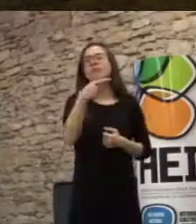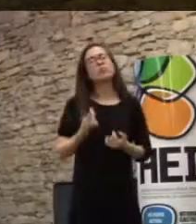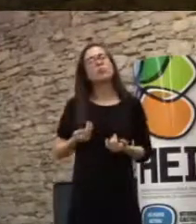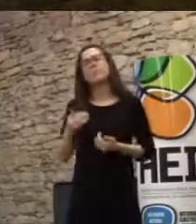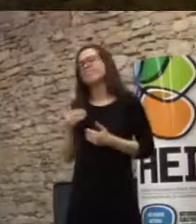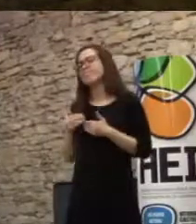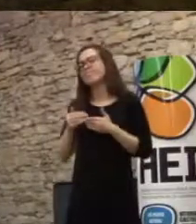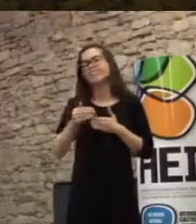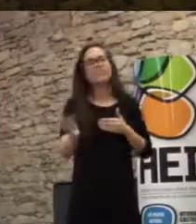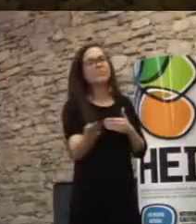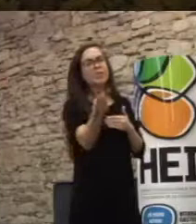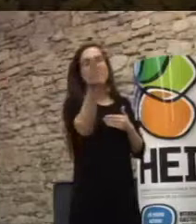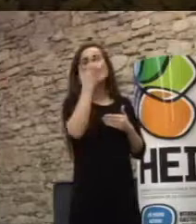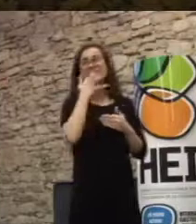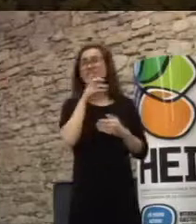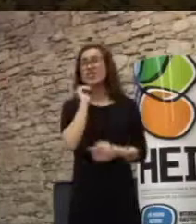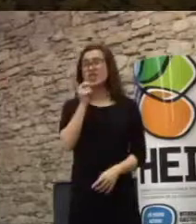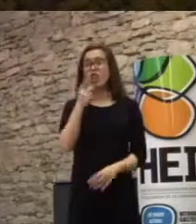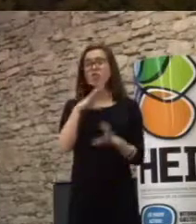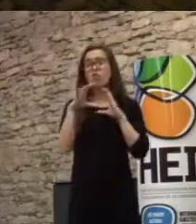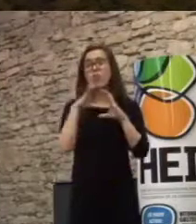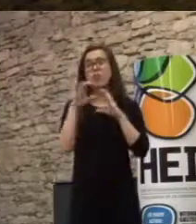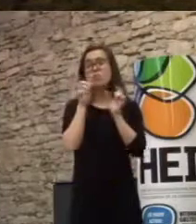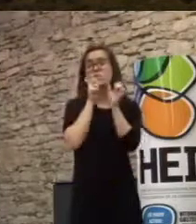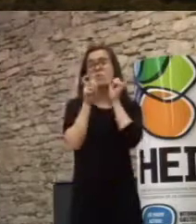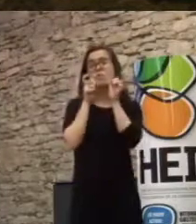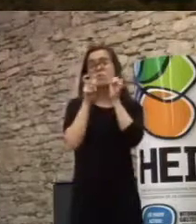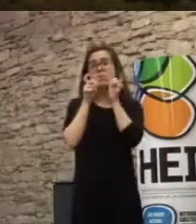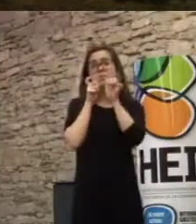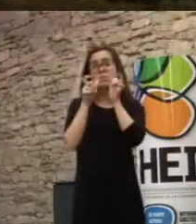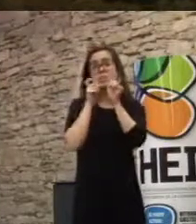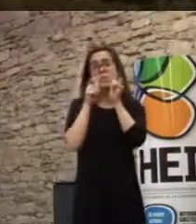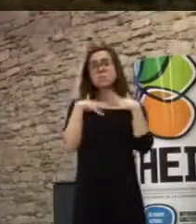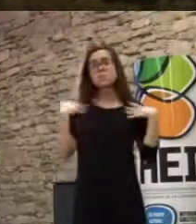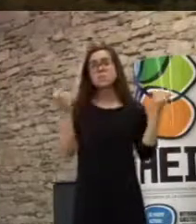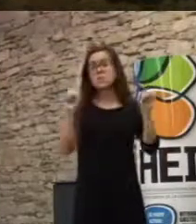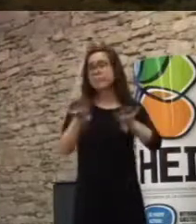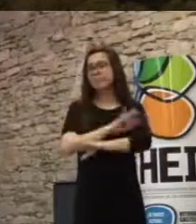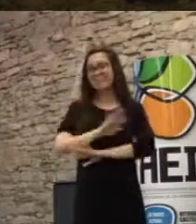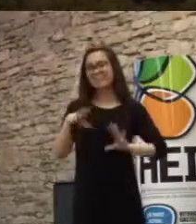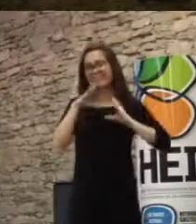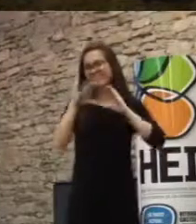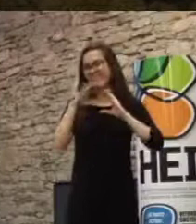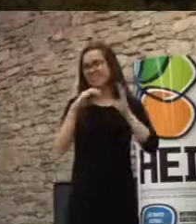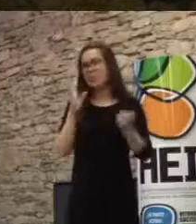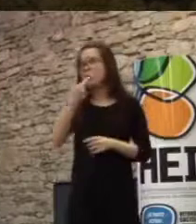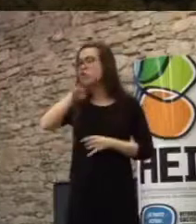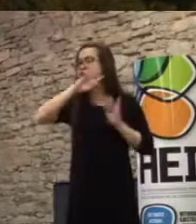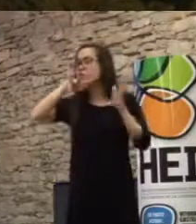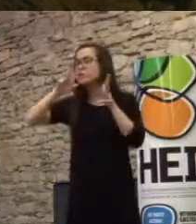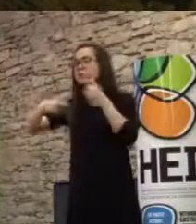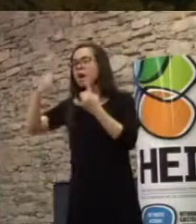simplemente te comunicas con palabras entonces aquí tenemos ya los matemáticos puros en las salas ingenieros y demás que estoy seguro habéis hecho ya la cuenta